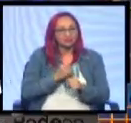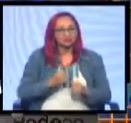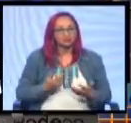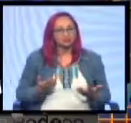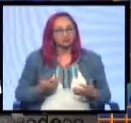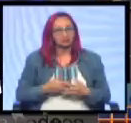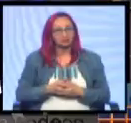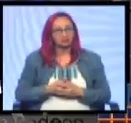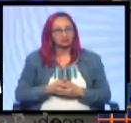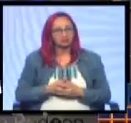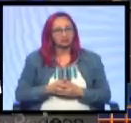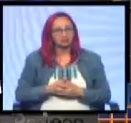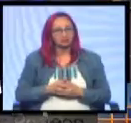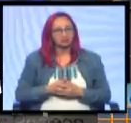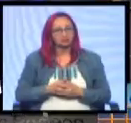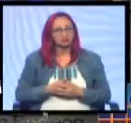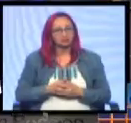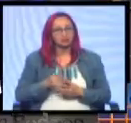¿A dónde?